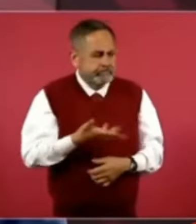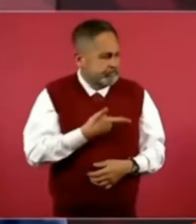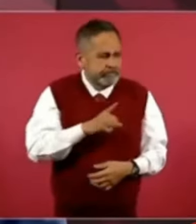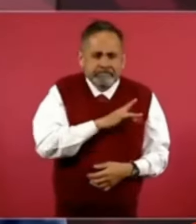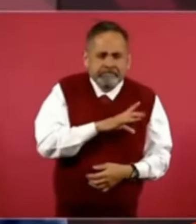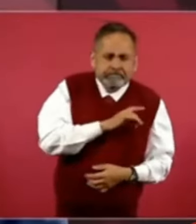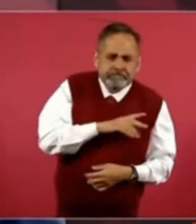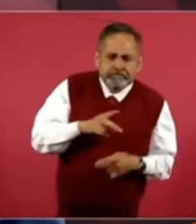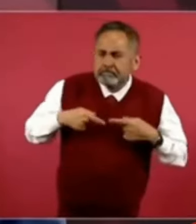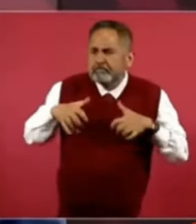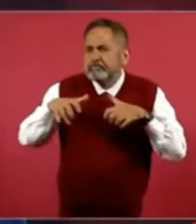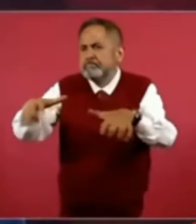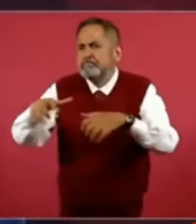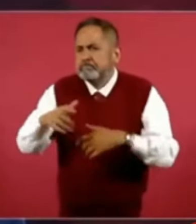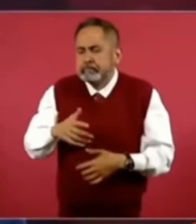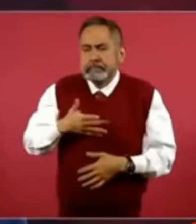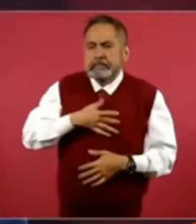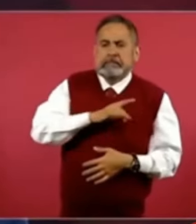pueblo?